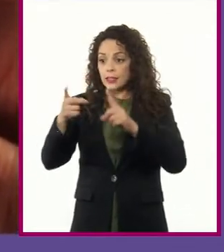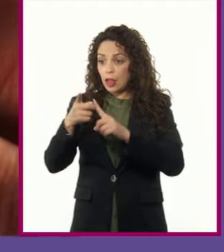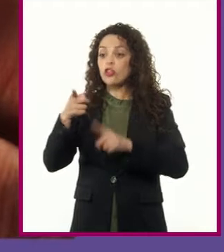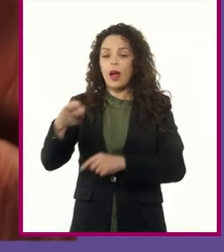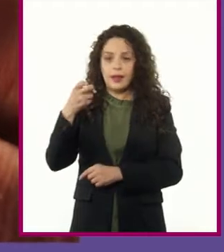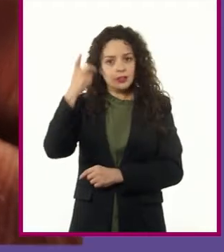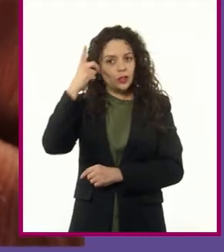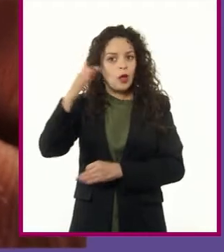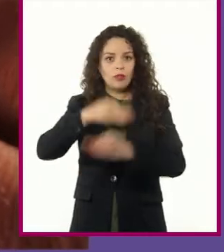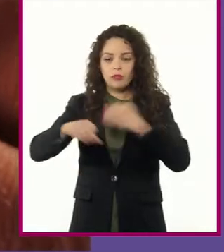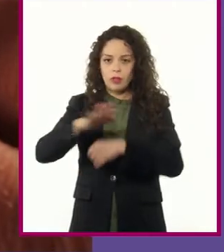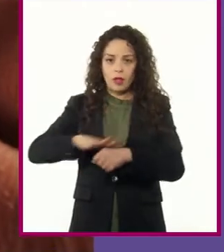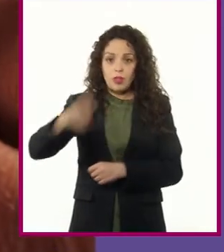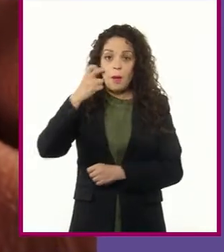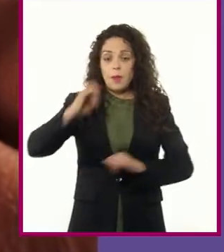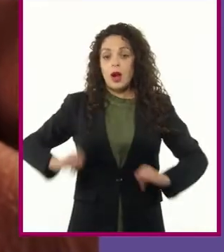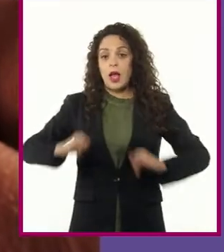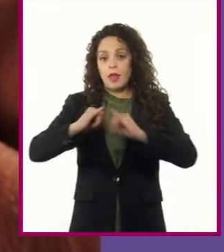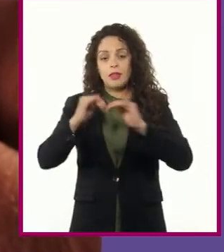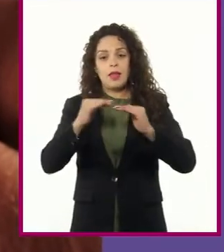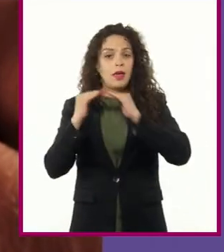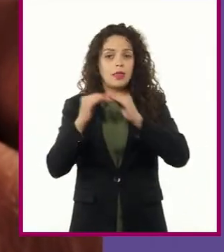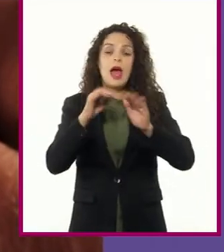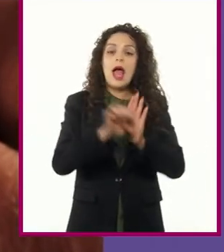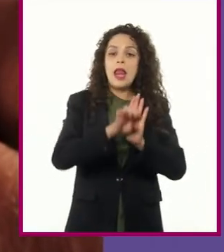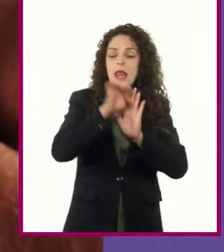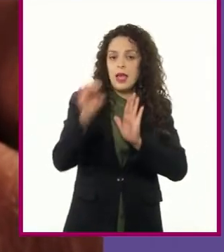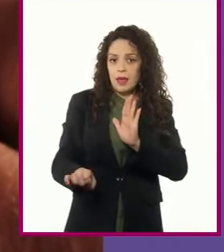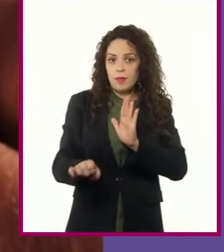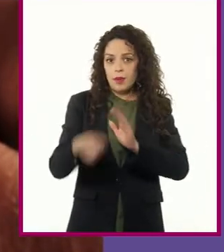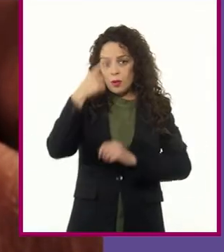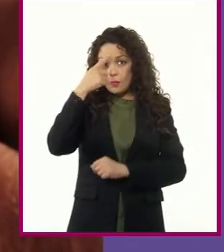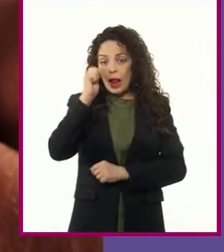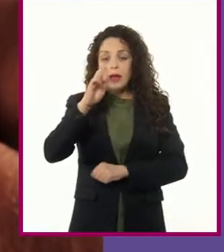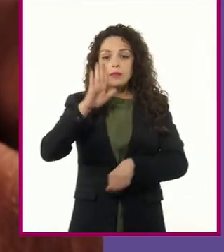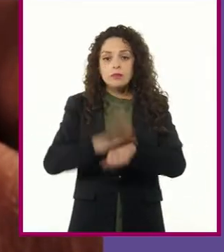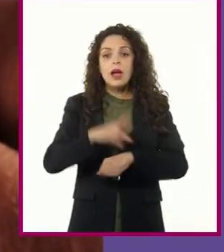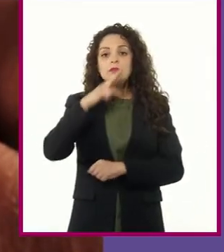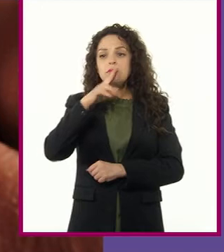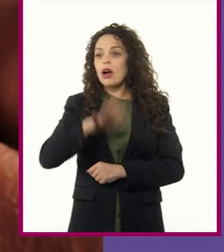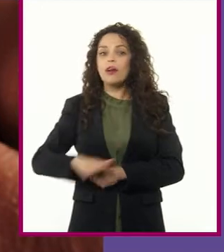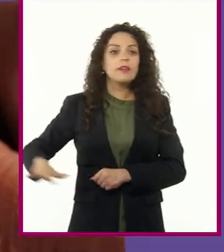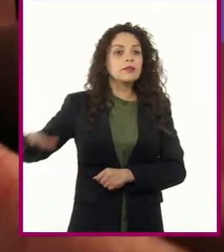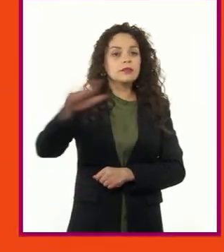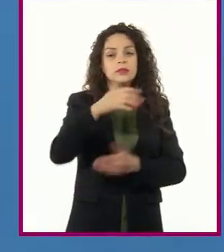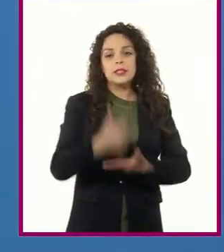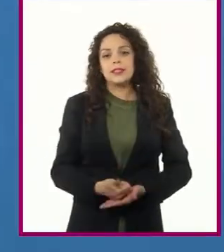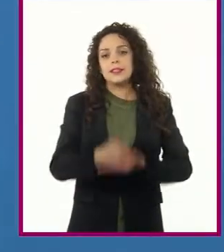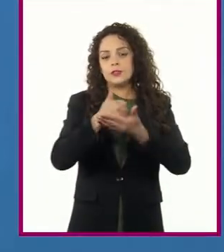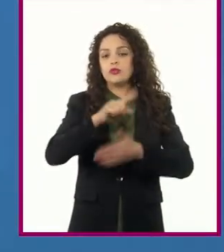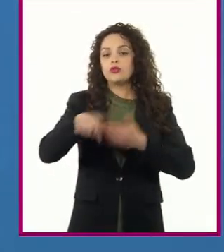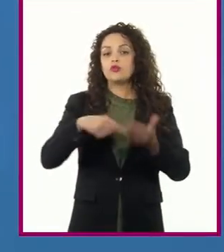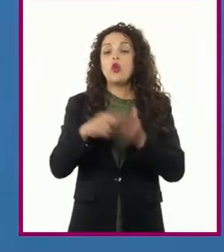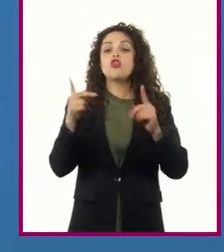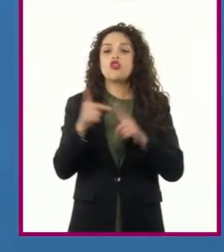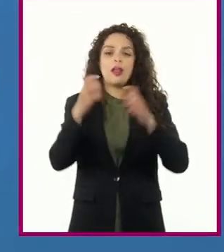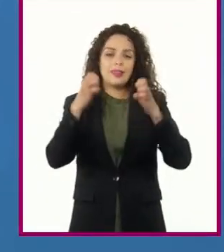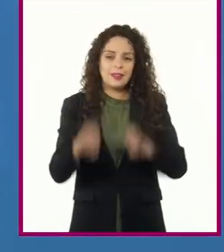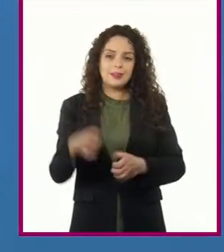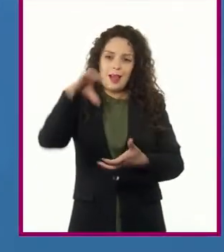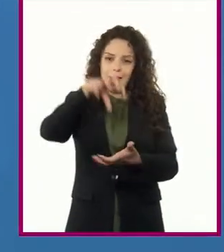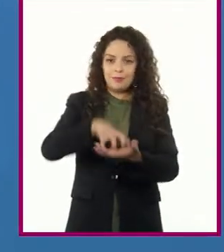debe ser ejemplo de institución democrática y coadyuvar en el mejoramiento de la zona donde se encuentra. Para